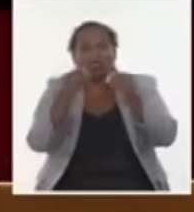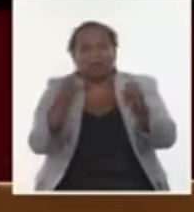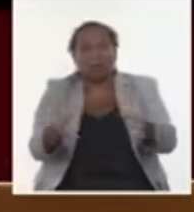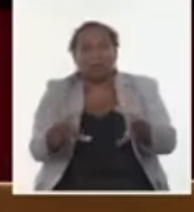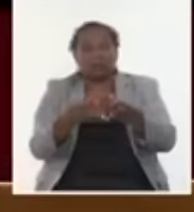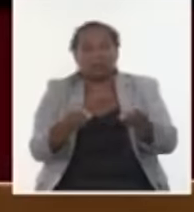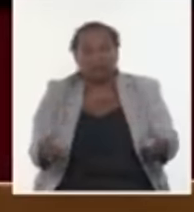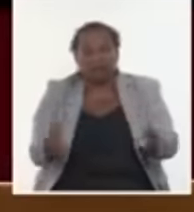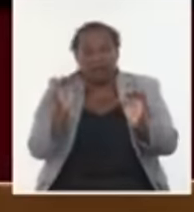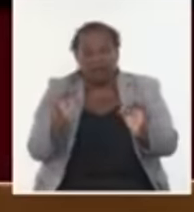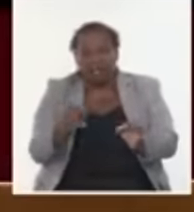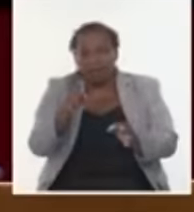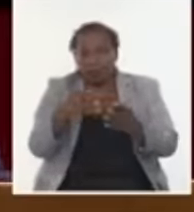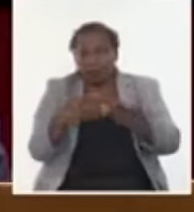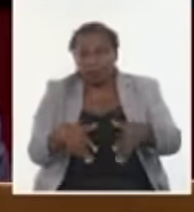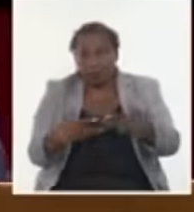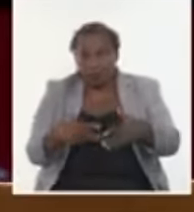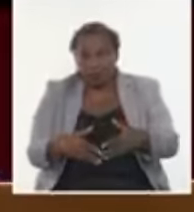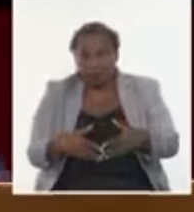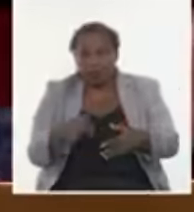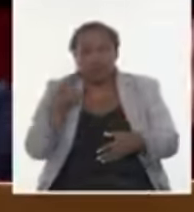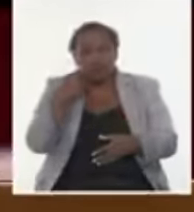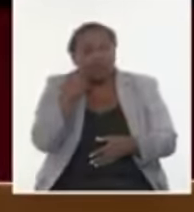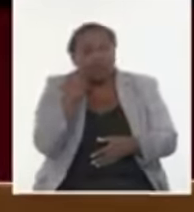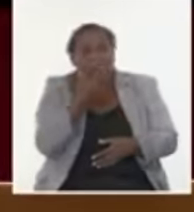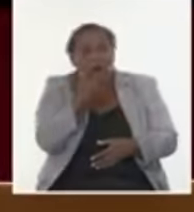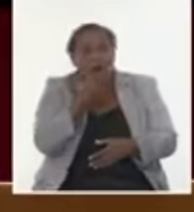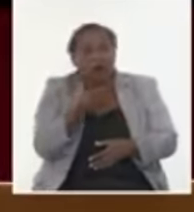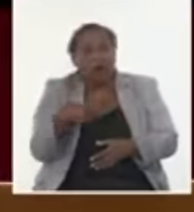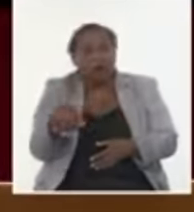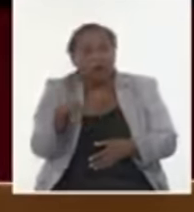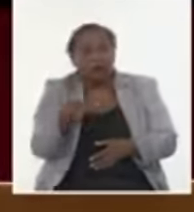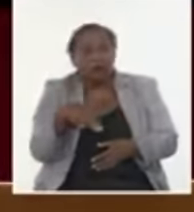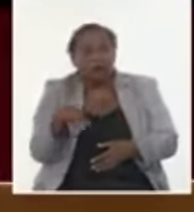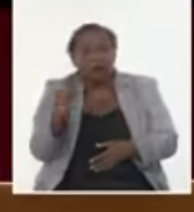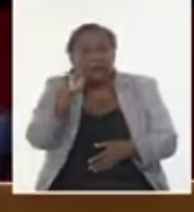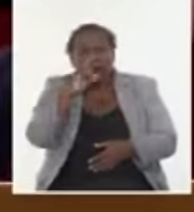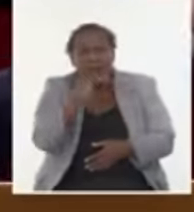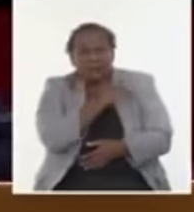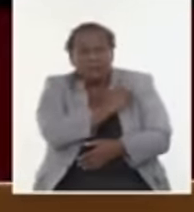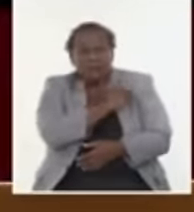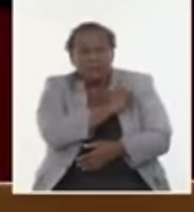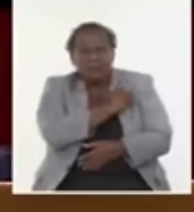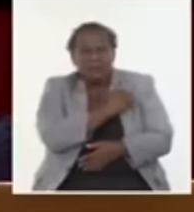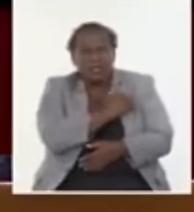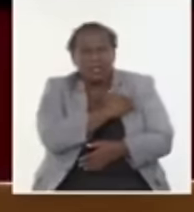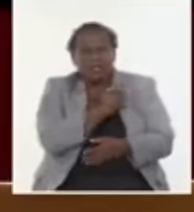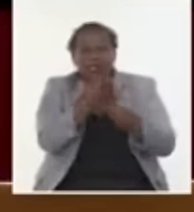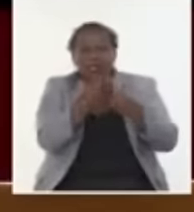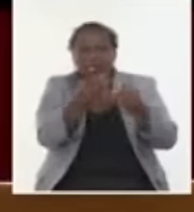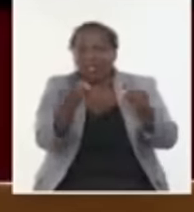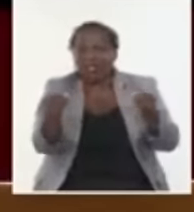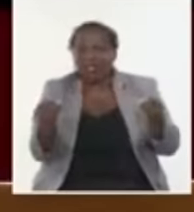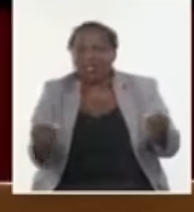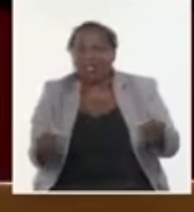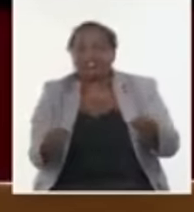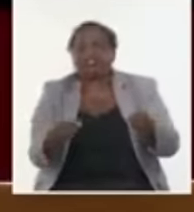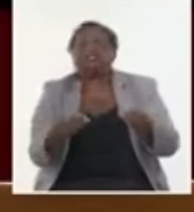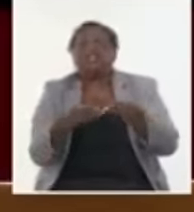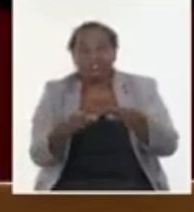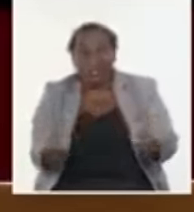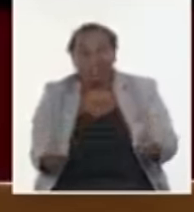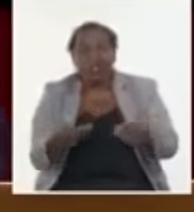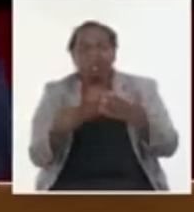de verdad la va a producir. Sobre todo muchos jóvenes, muchos egresados del servicio militar, que le hemos facilitado tierra y están produciendo alimentos para el